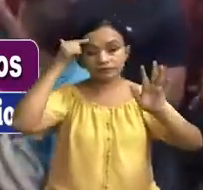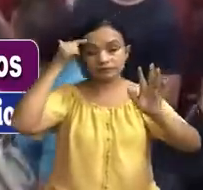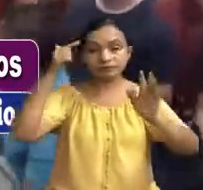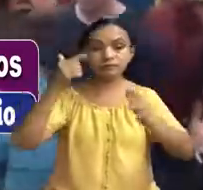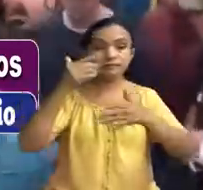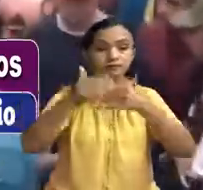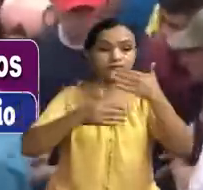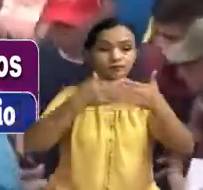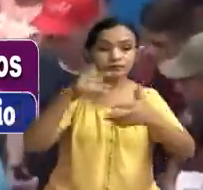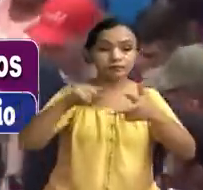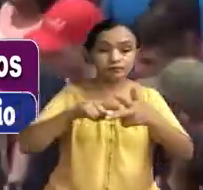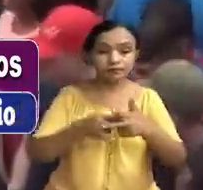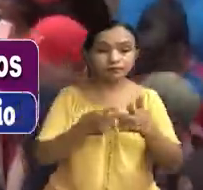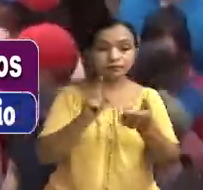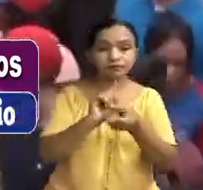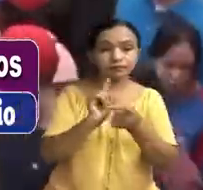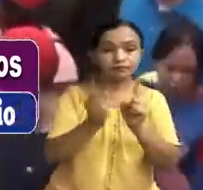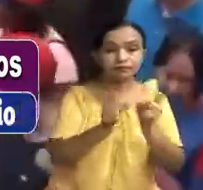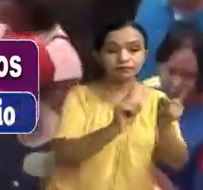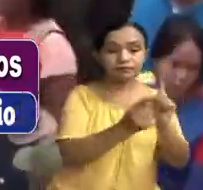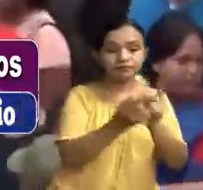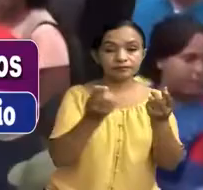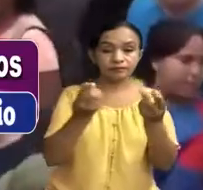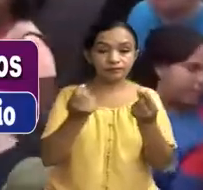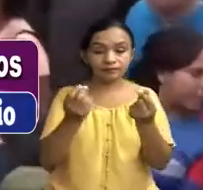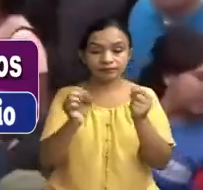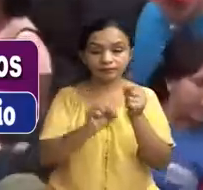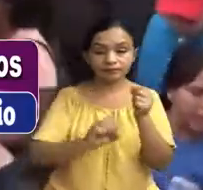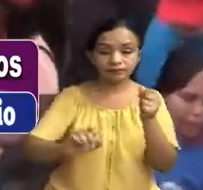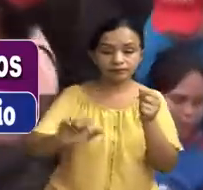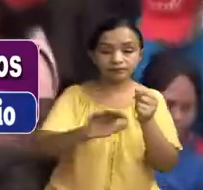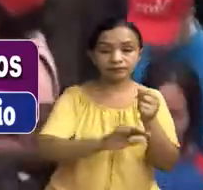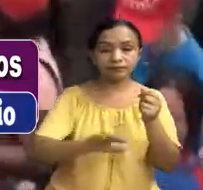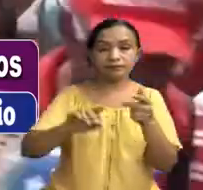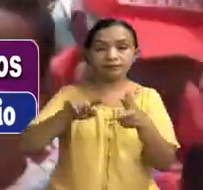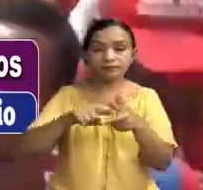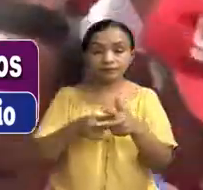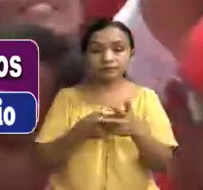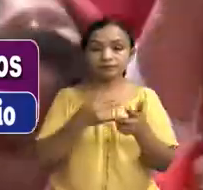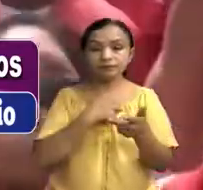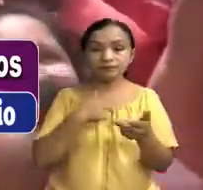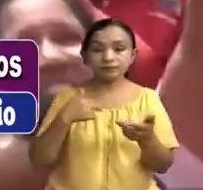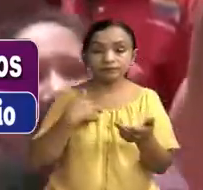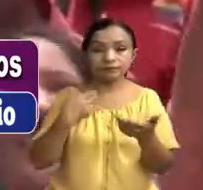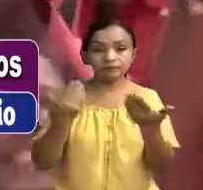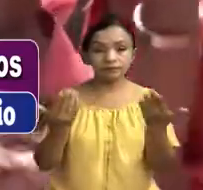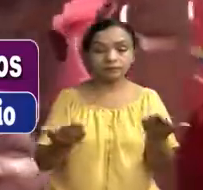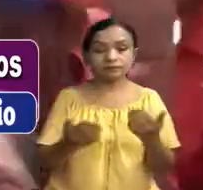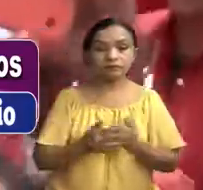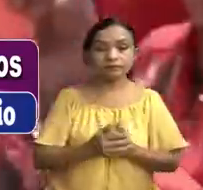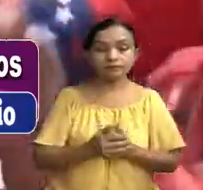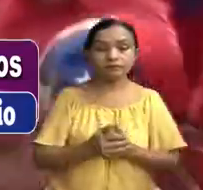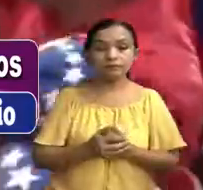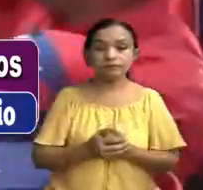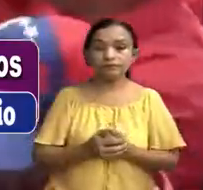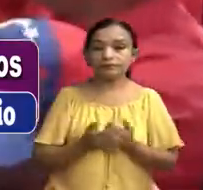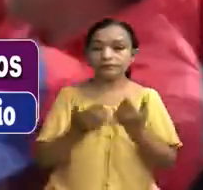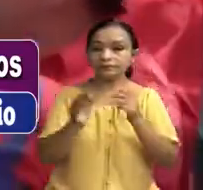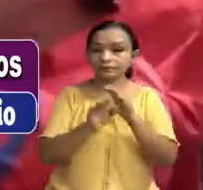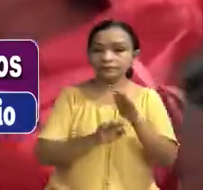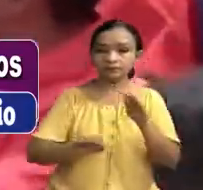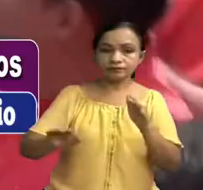comienza a impulsar una serie de transformaciones económicas y sociales que comienza a reducir drásticamente la pobreza en Bolivia. Pero sobre